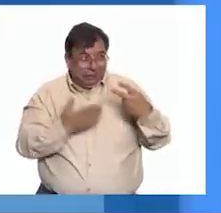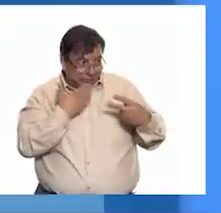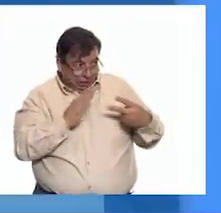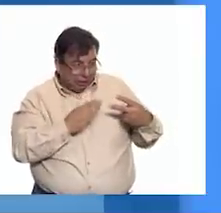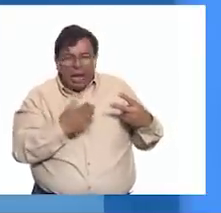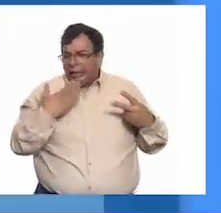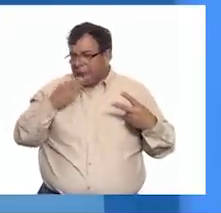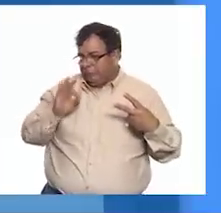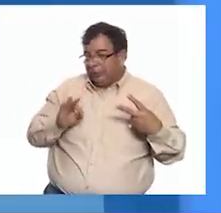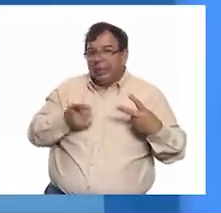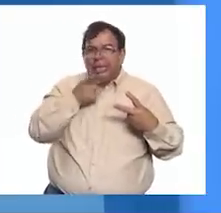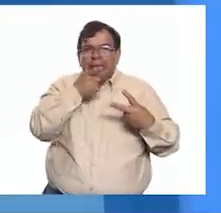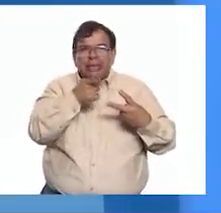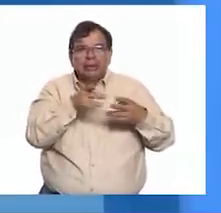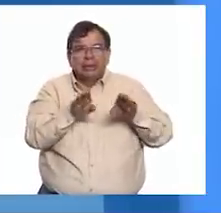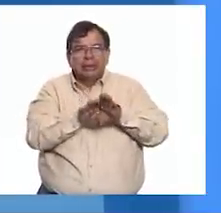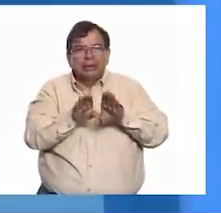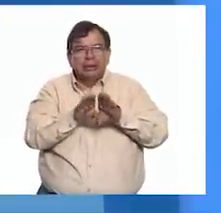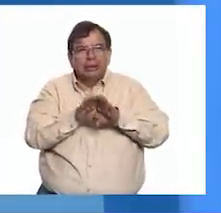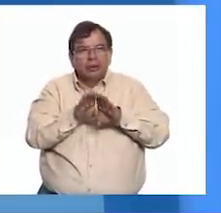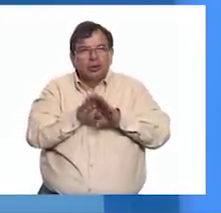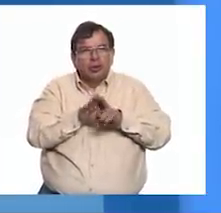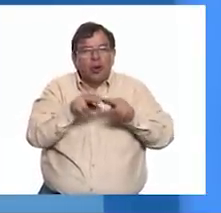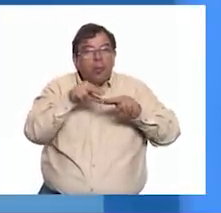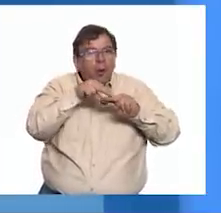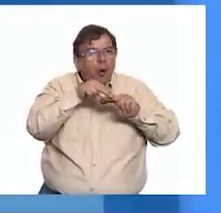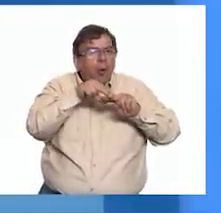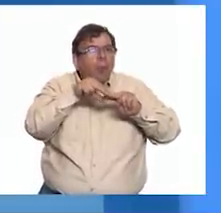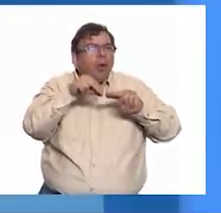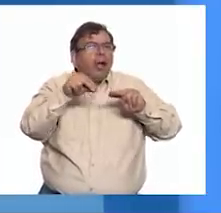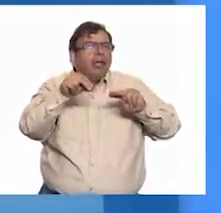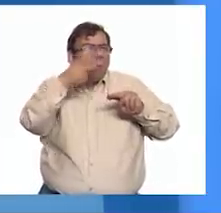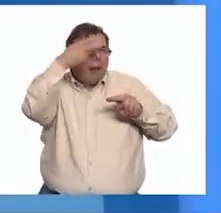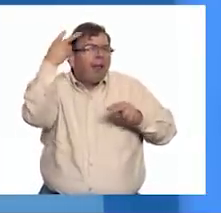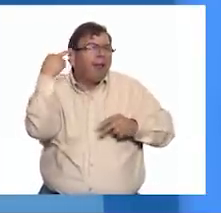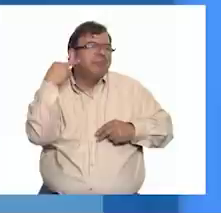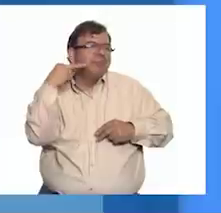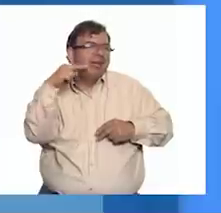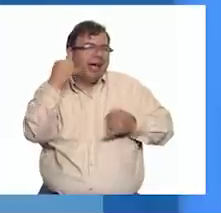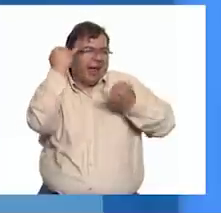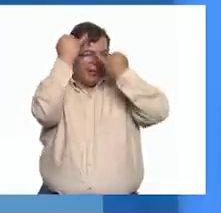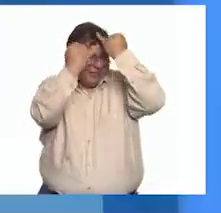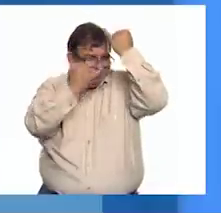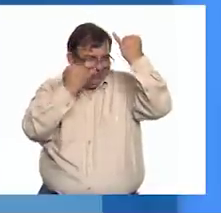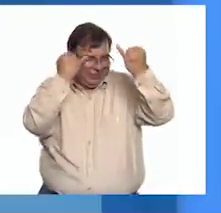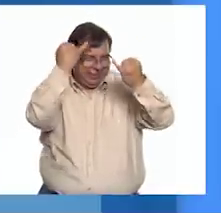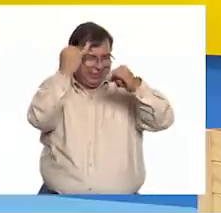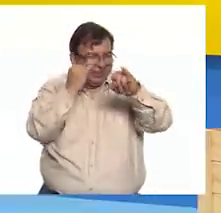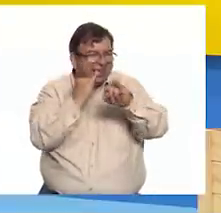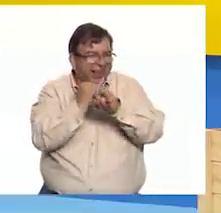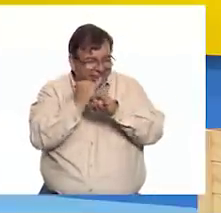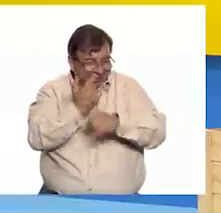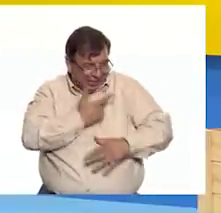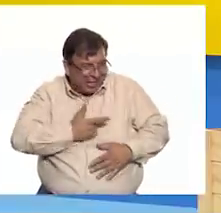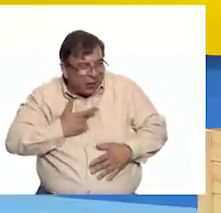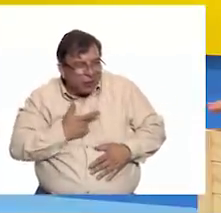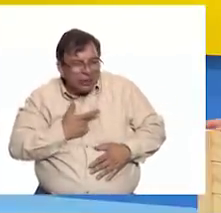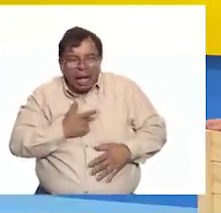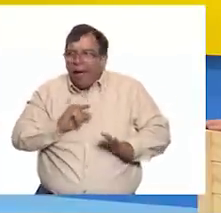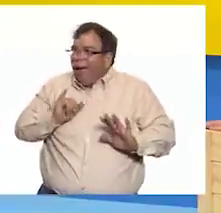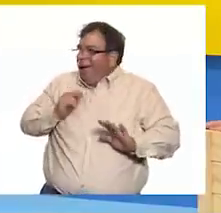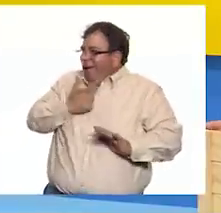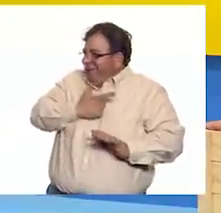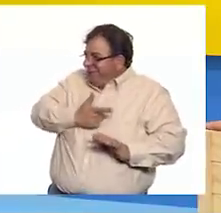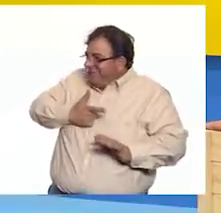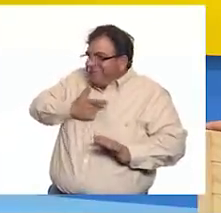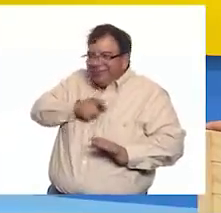ese será nuestro boleto virtual. Vamos a viajar a ese lugar. ¿Te gusta la idea, Larisa? Sí, me encanta la idea